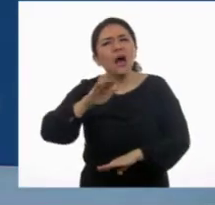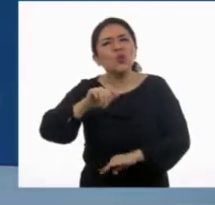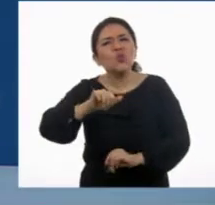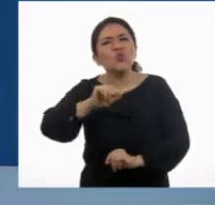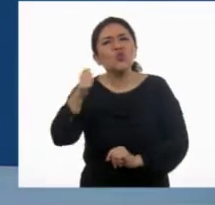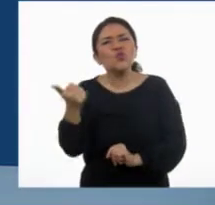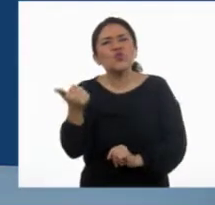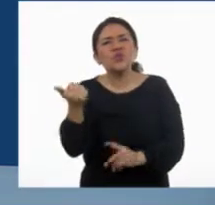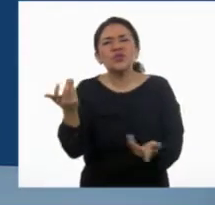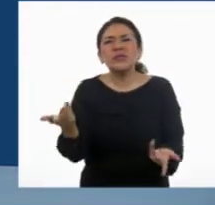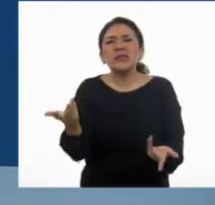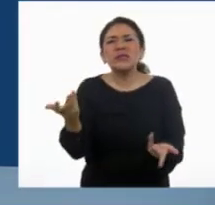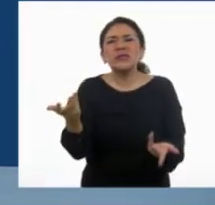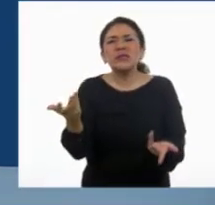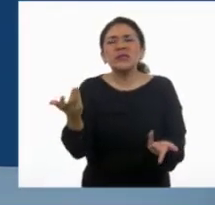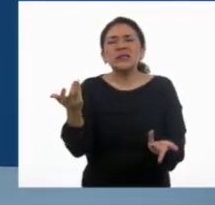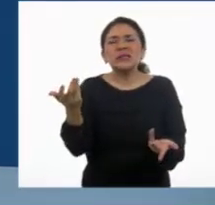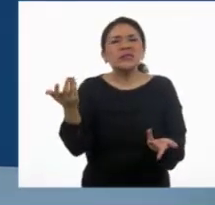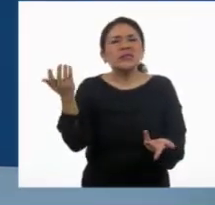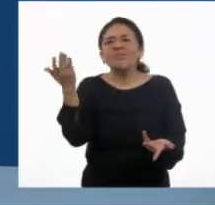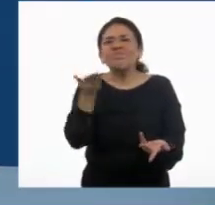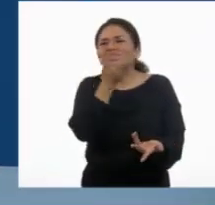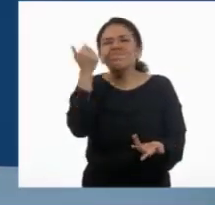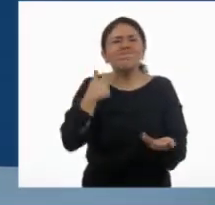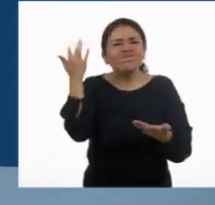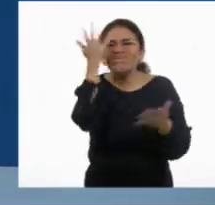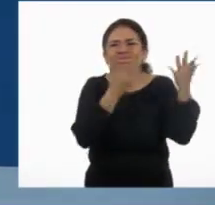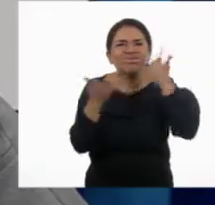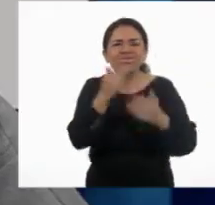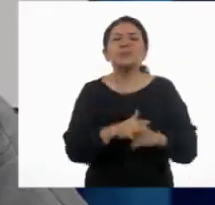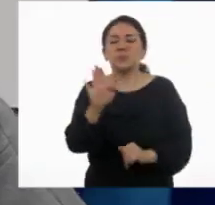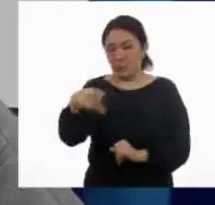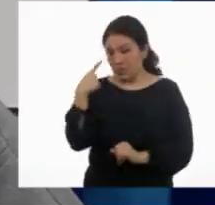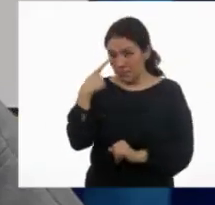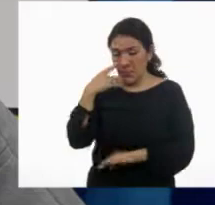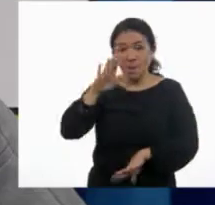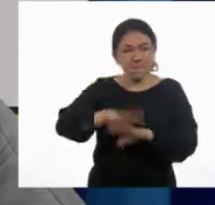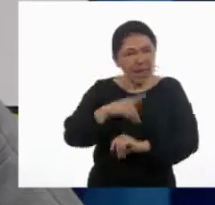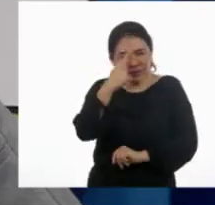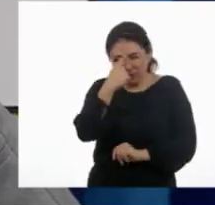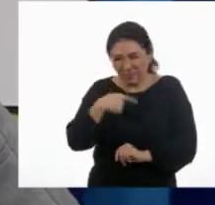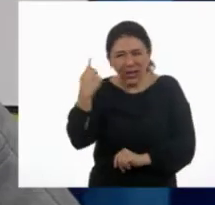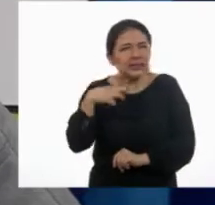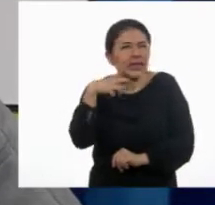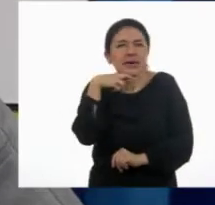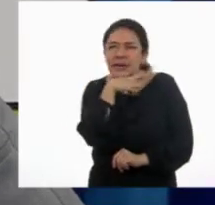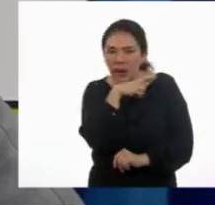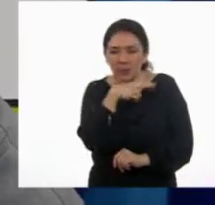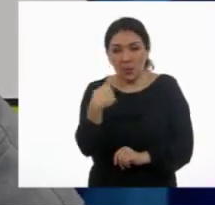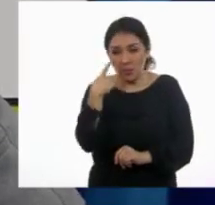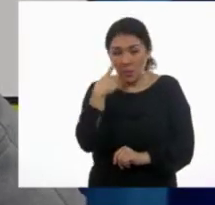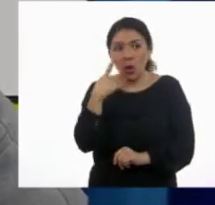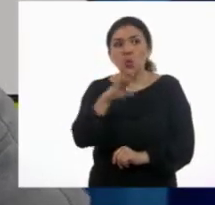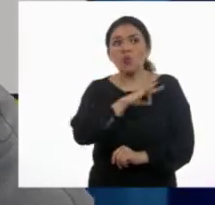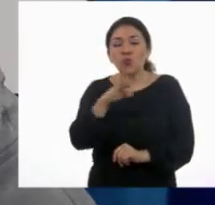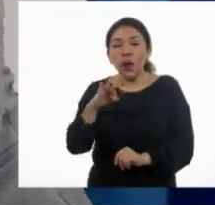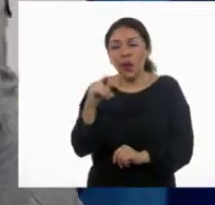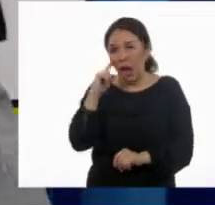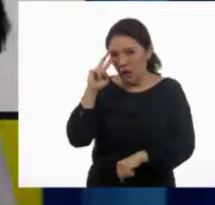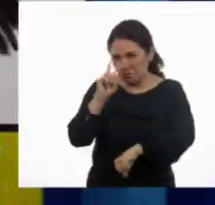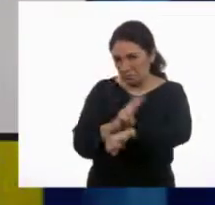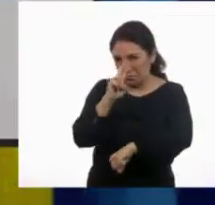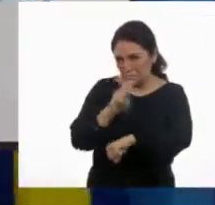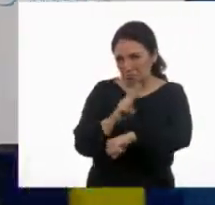Ay, no sé, porque ya tengo... Mira, te voy a poner algo. Para hacerlo muy fácil y rápido, podríamos tomar en